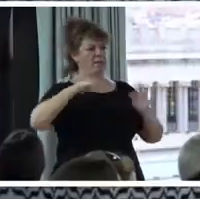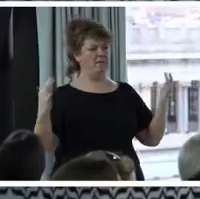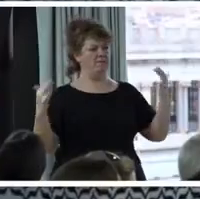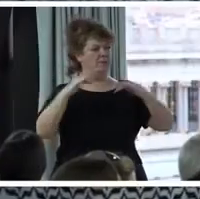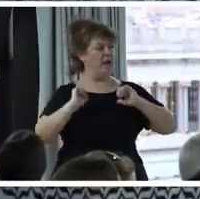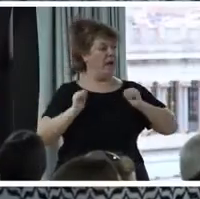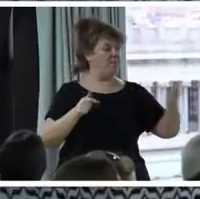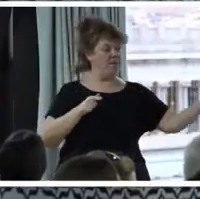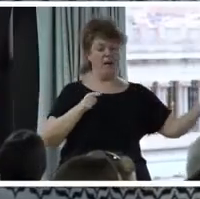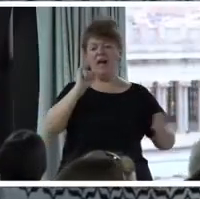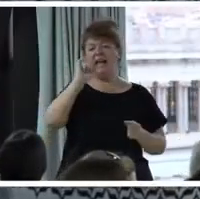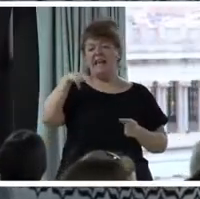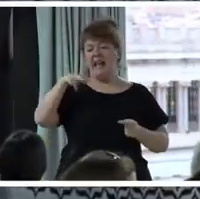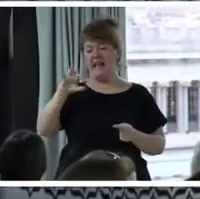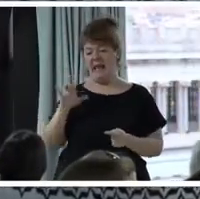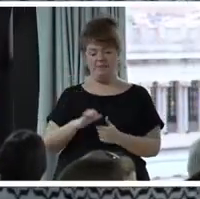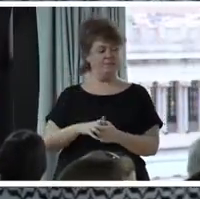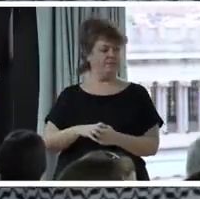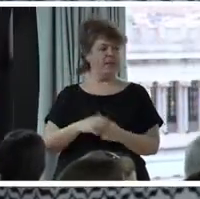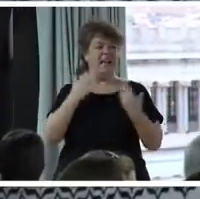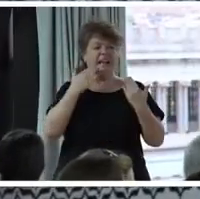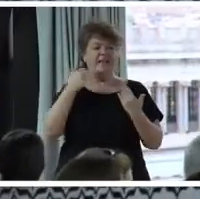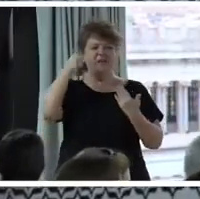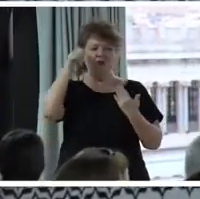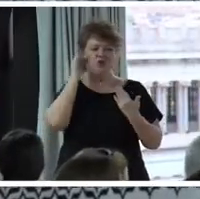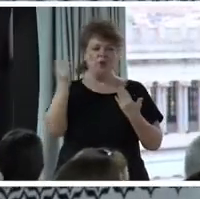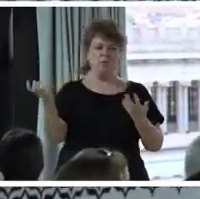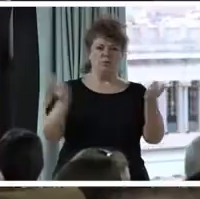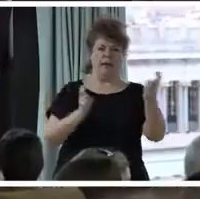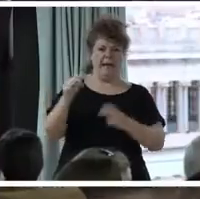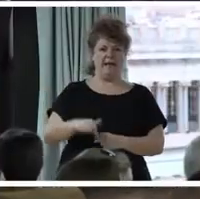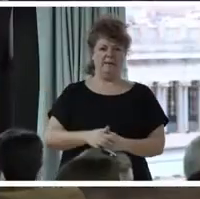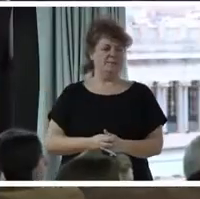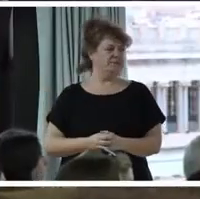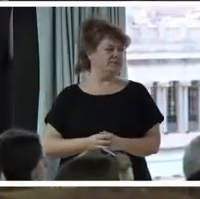le doy paso a Irene Y muchísimas gracias a todos y todos por acompañarnos